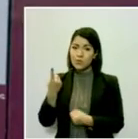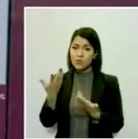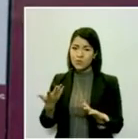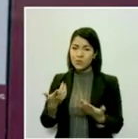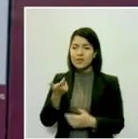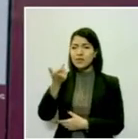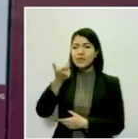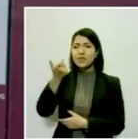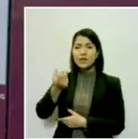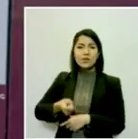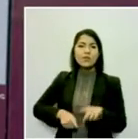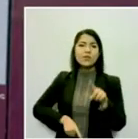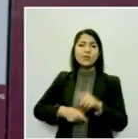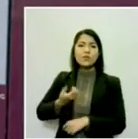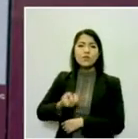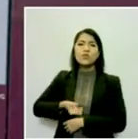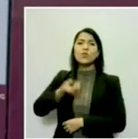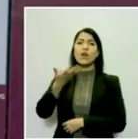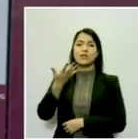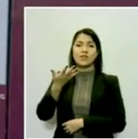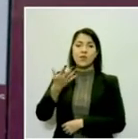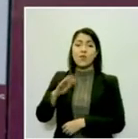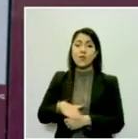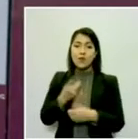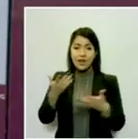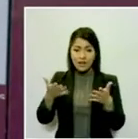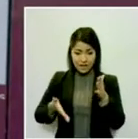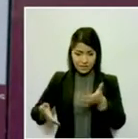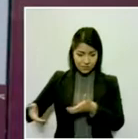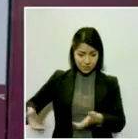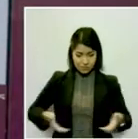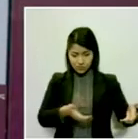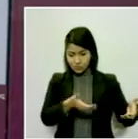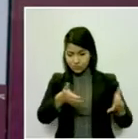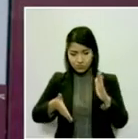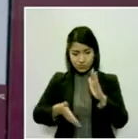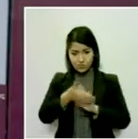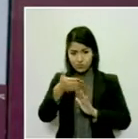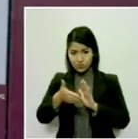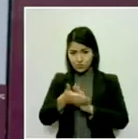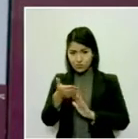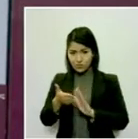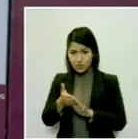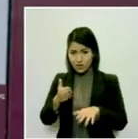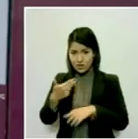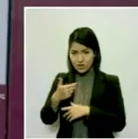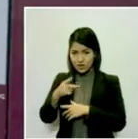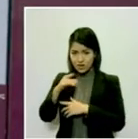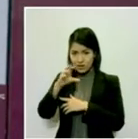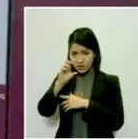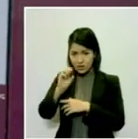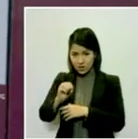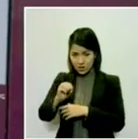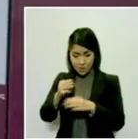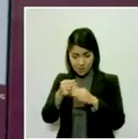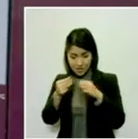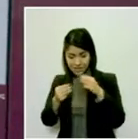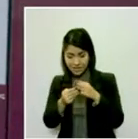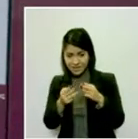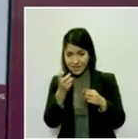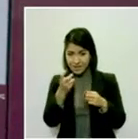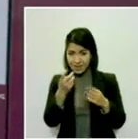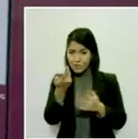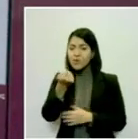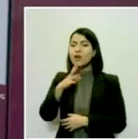los presupuestos. Porque hacer una carretera de concreto hidráulico, una carretera, hay muy pocas